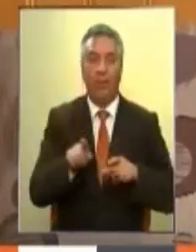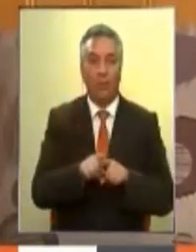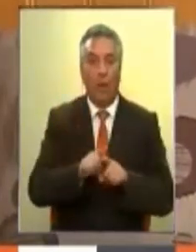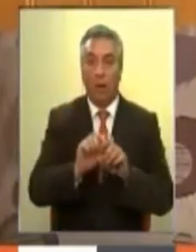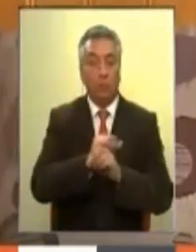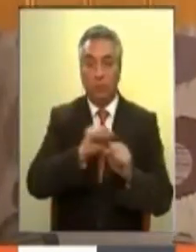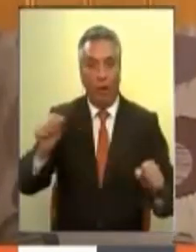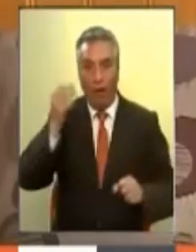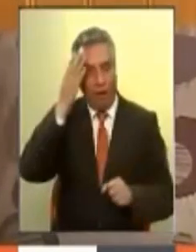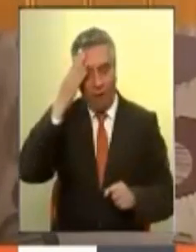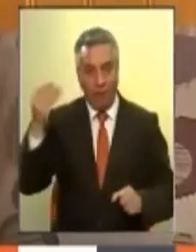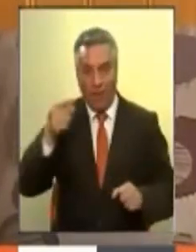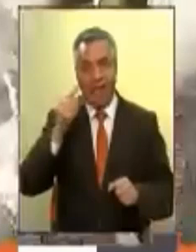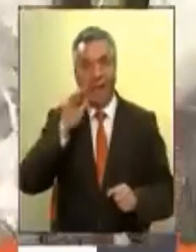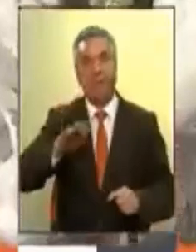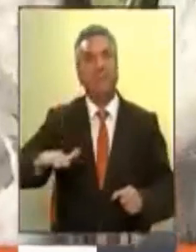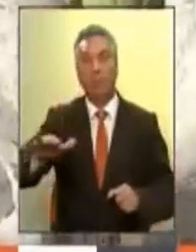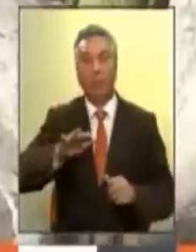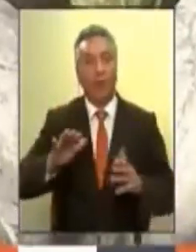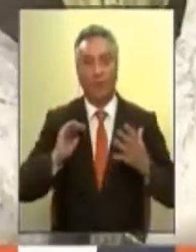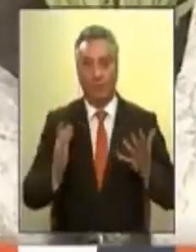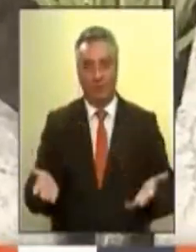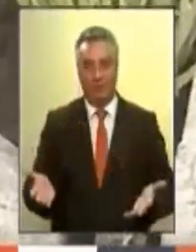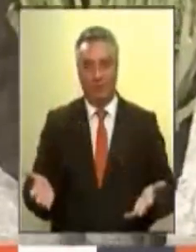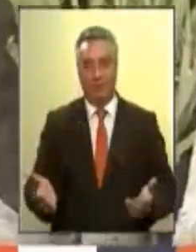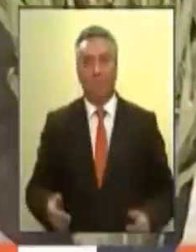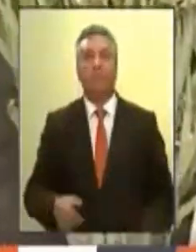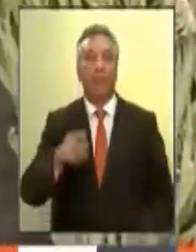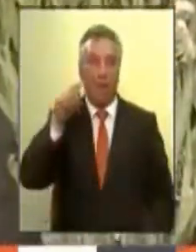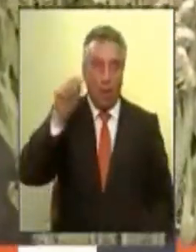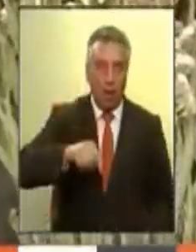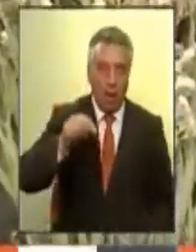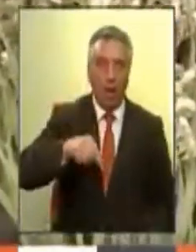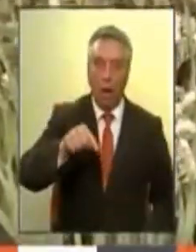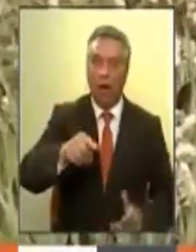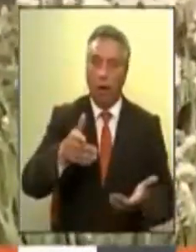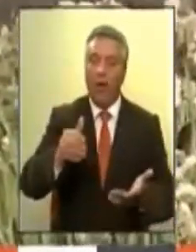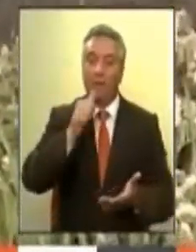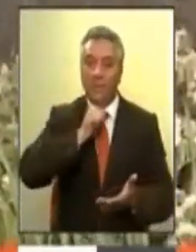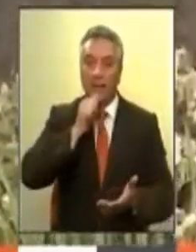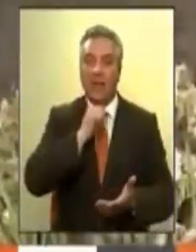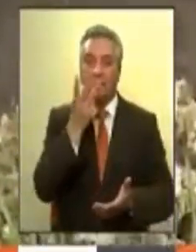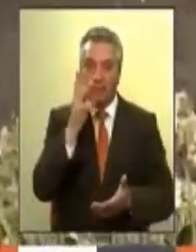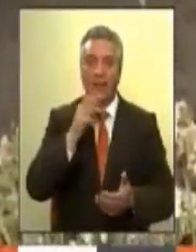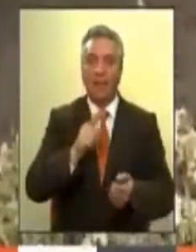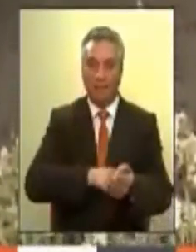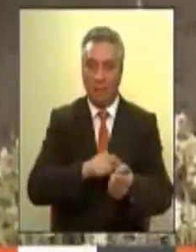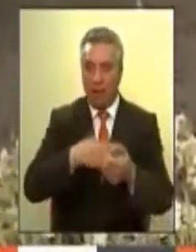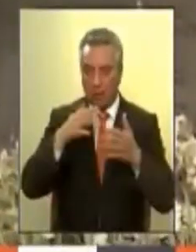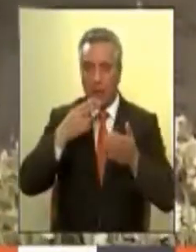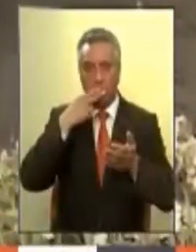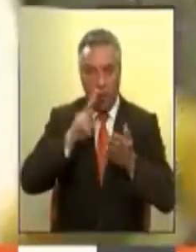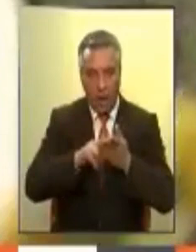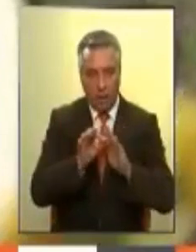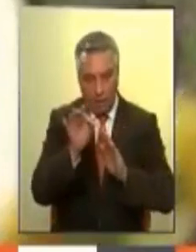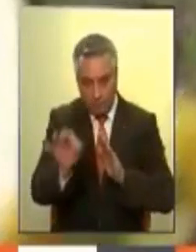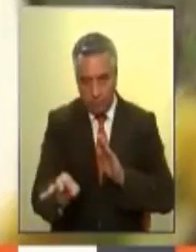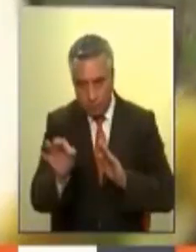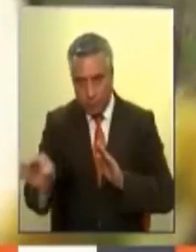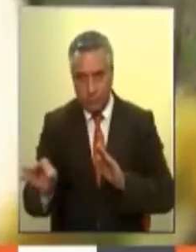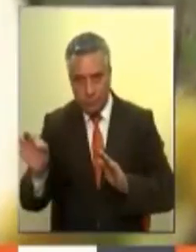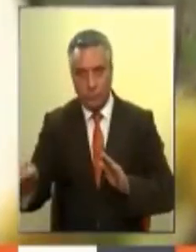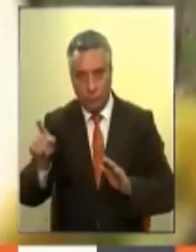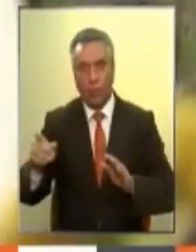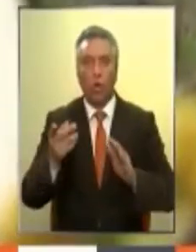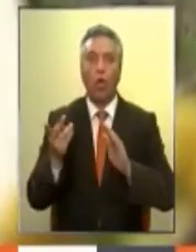olvidar de la situación que pasamos. Hoy todavía falta encontrar a 30 familias, ya les dejaron una carta en cada animita, ya los buscaron en las juntas